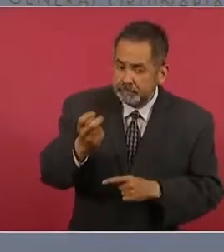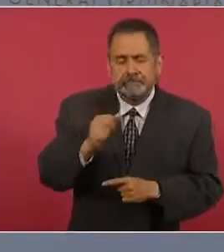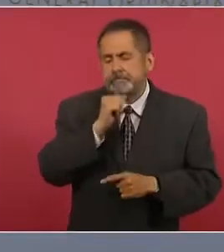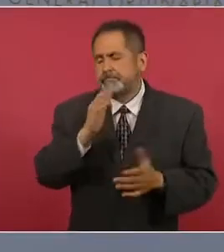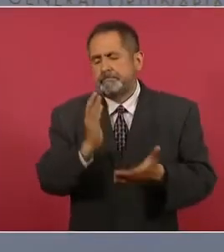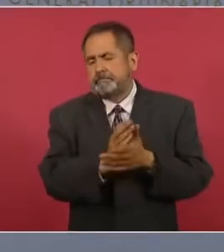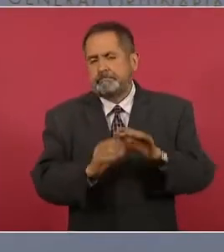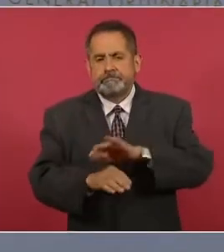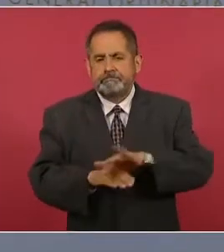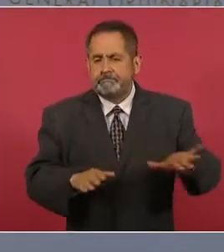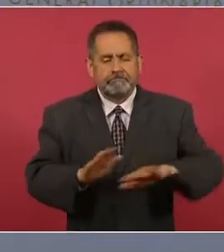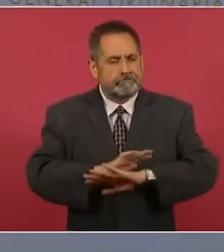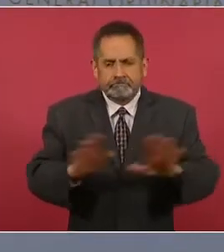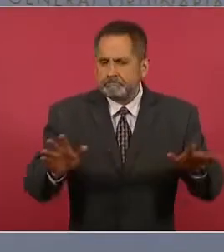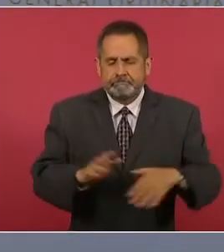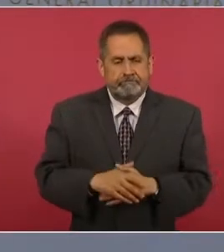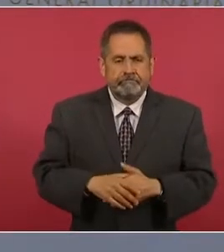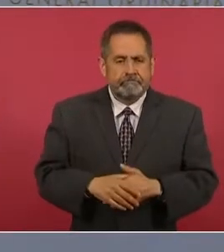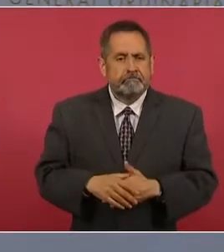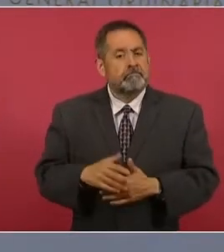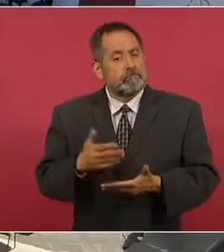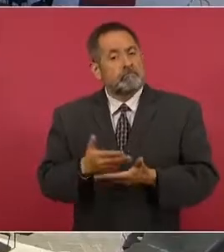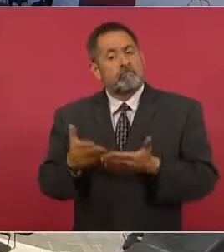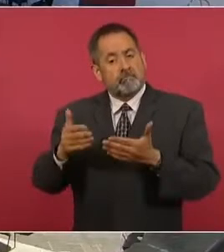sean viviendas,